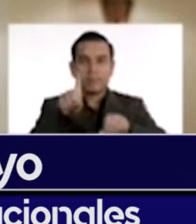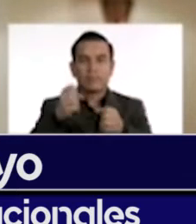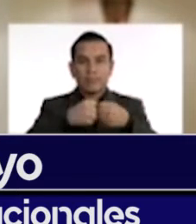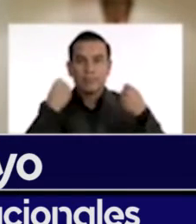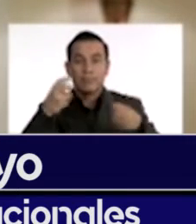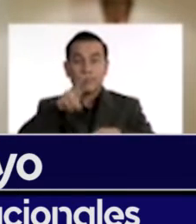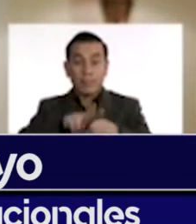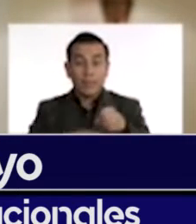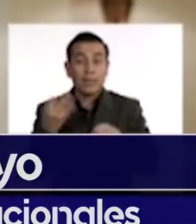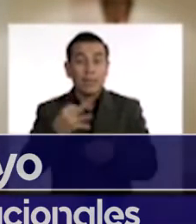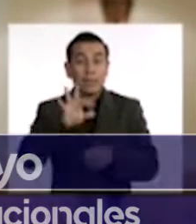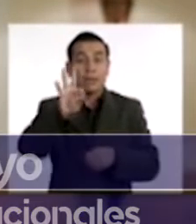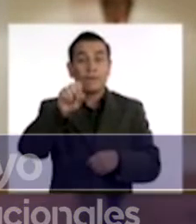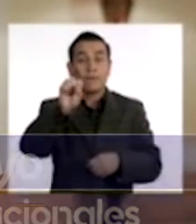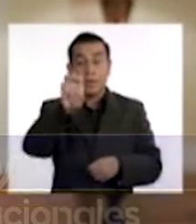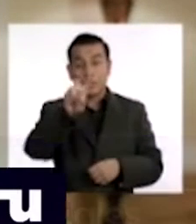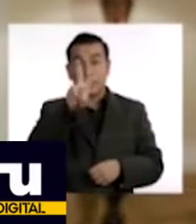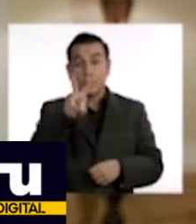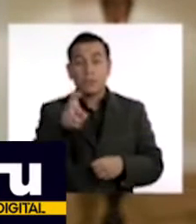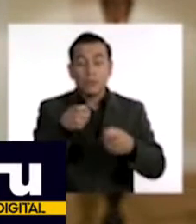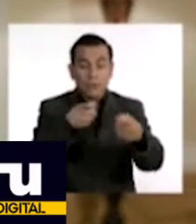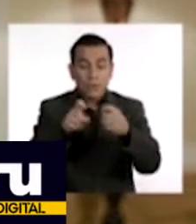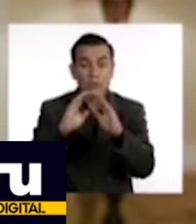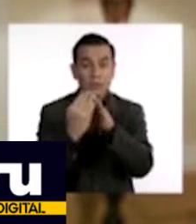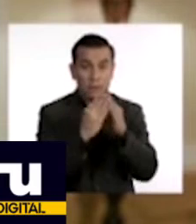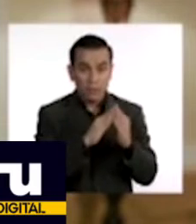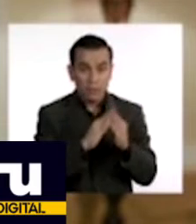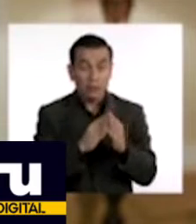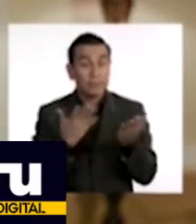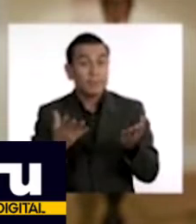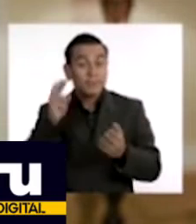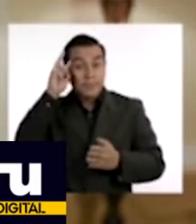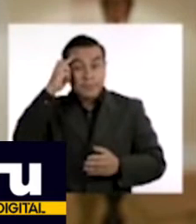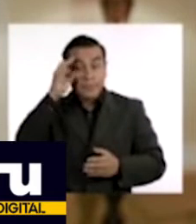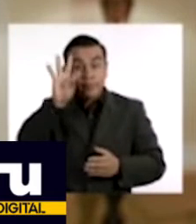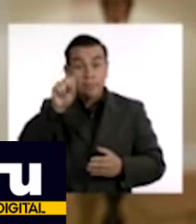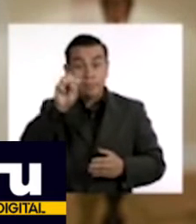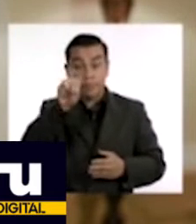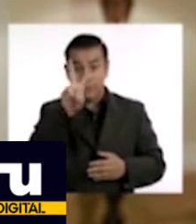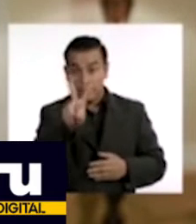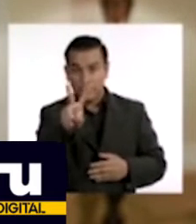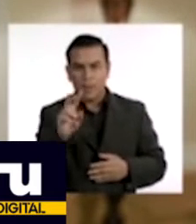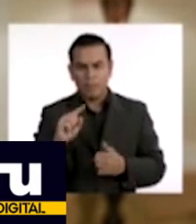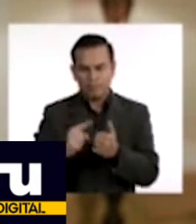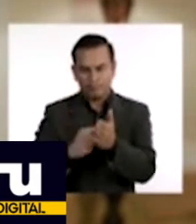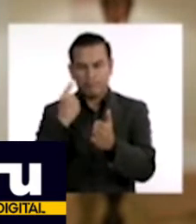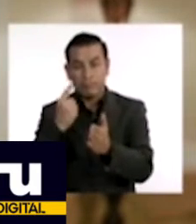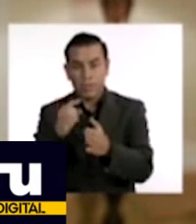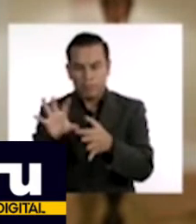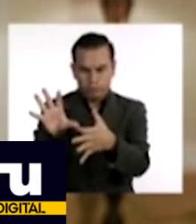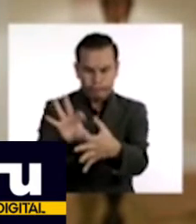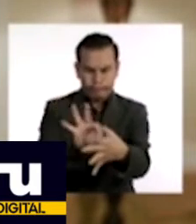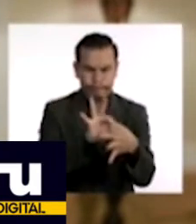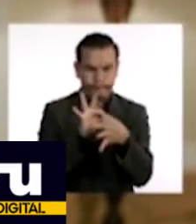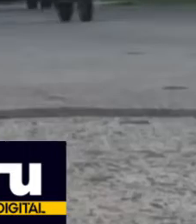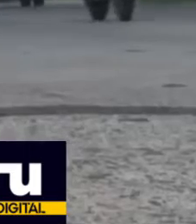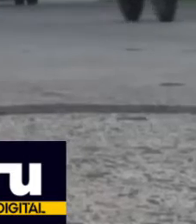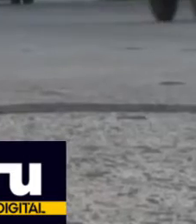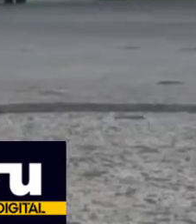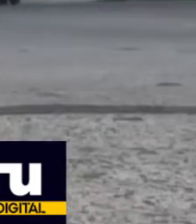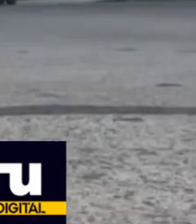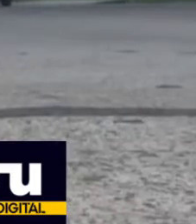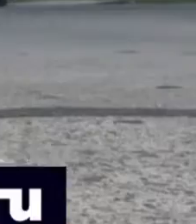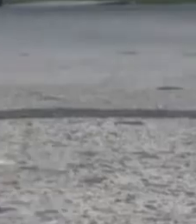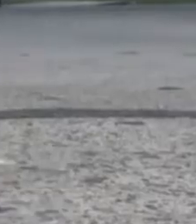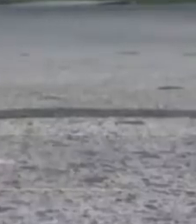de dólares que necesitamos para la fase 2 del Plan Control Territorial. En esta primera cadena de radio y televisión, el presidente también hizo énfasis